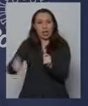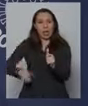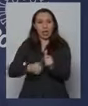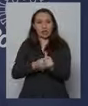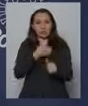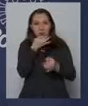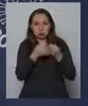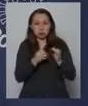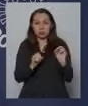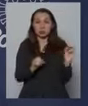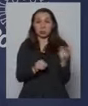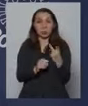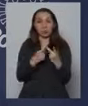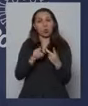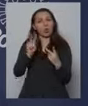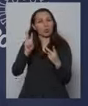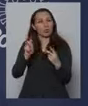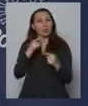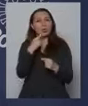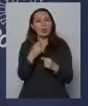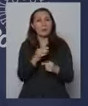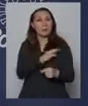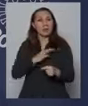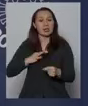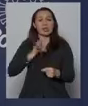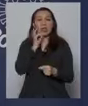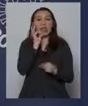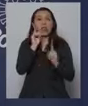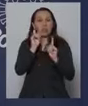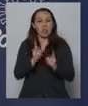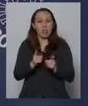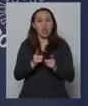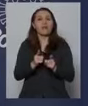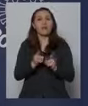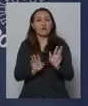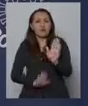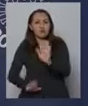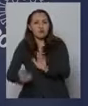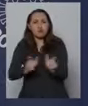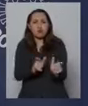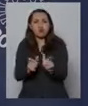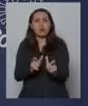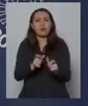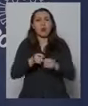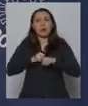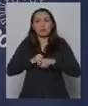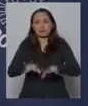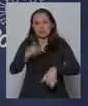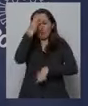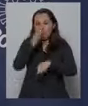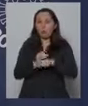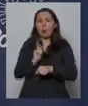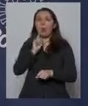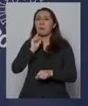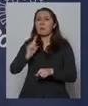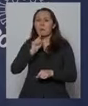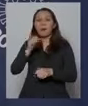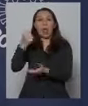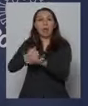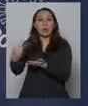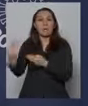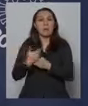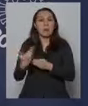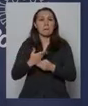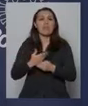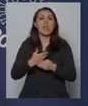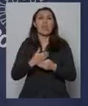Y en segundo lugar, sobre otro tema, el ministro indicó que hay que administrar la pandemia, incluso criticó a los alcaldes que piden la cuarentena porque